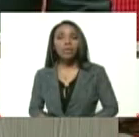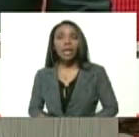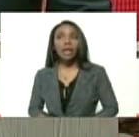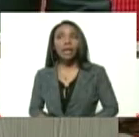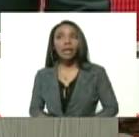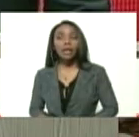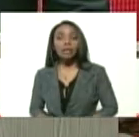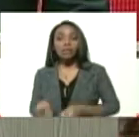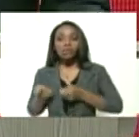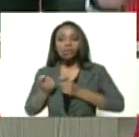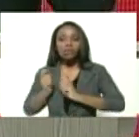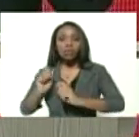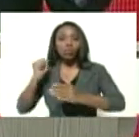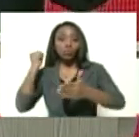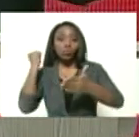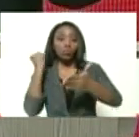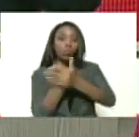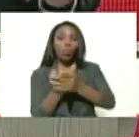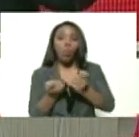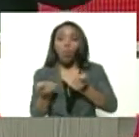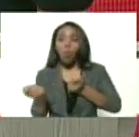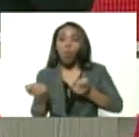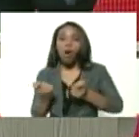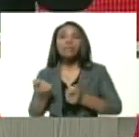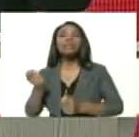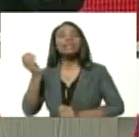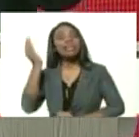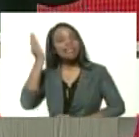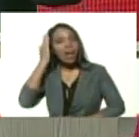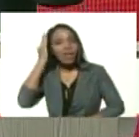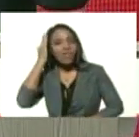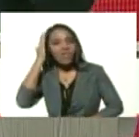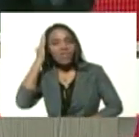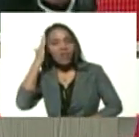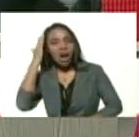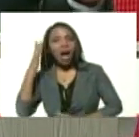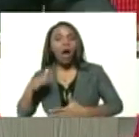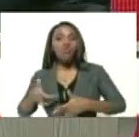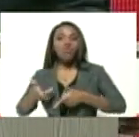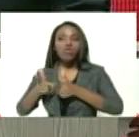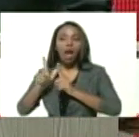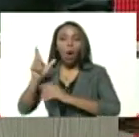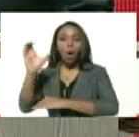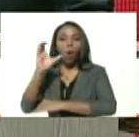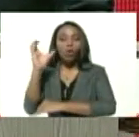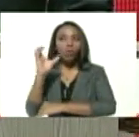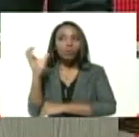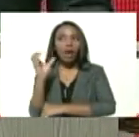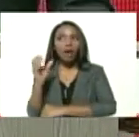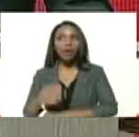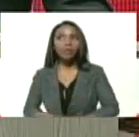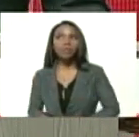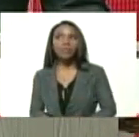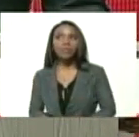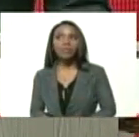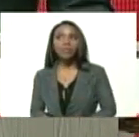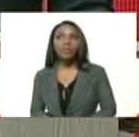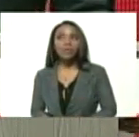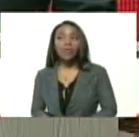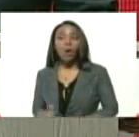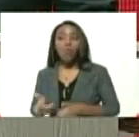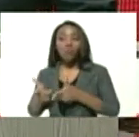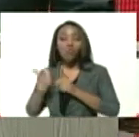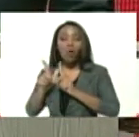del intento de magnicidio con dron, que sabían autoridades colombianas y recibieron el apoyo de autoridades de migración y de